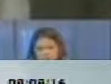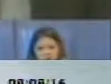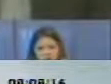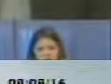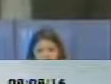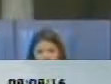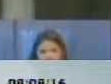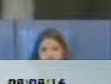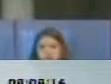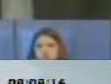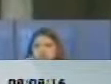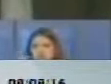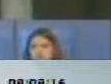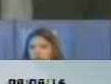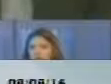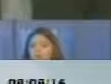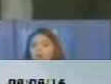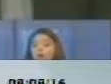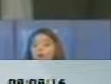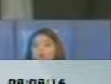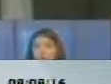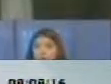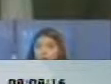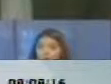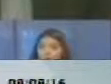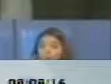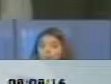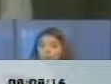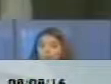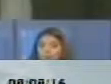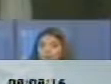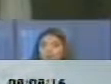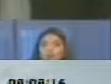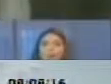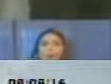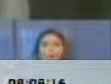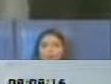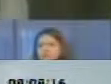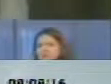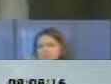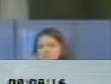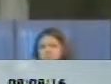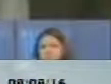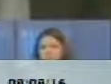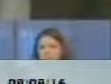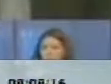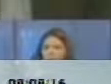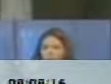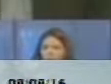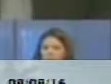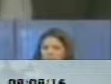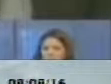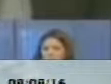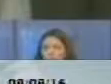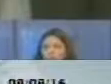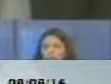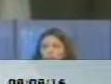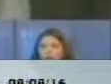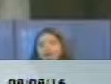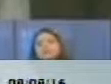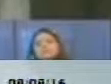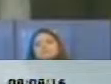para obtener materia prima y poder producir elementos de acero junto con la siderúrgica nacional,